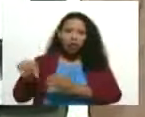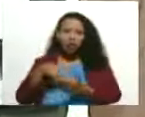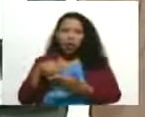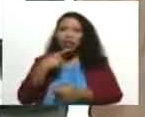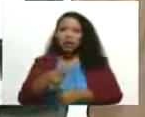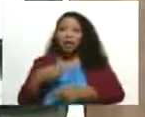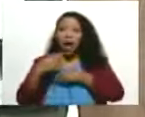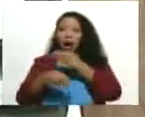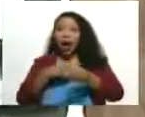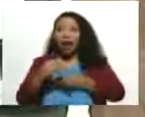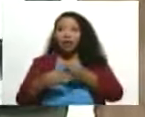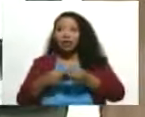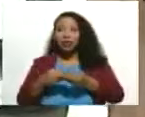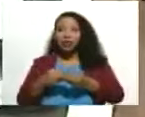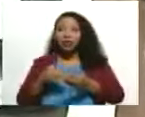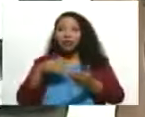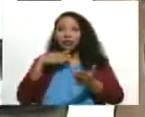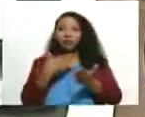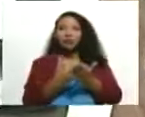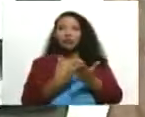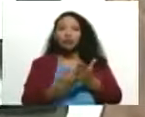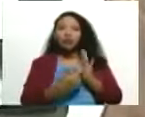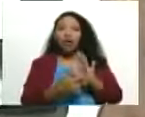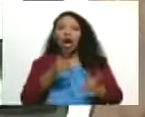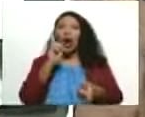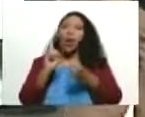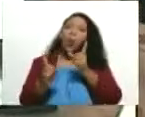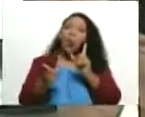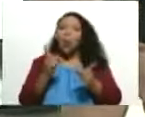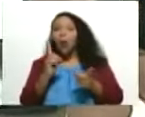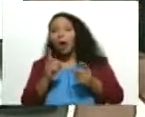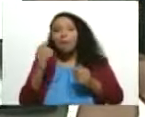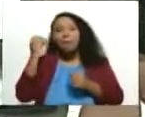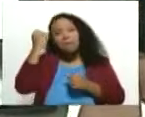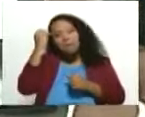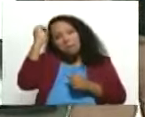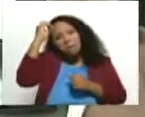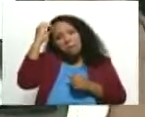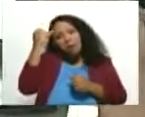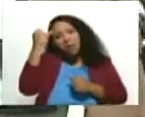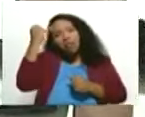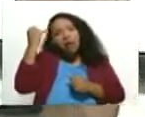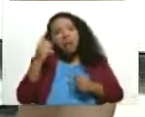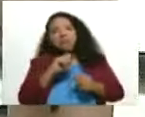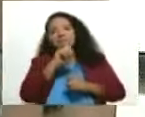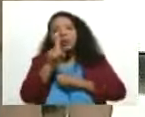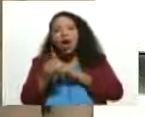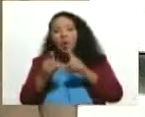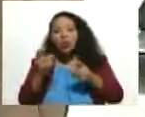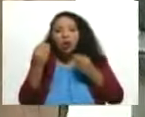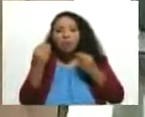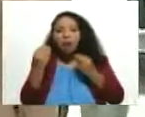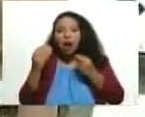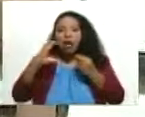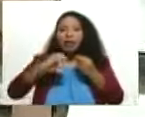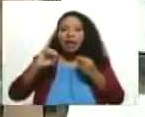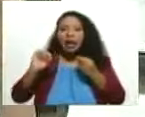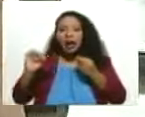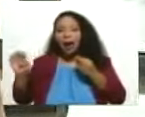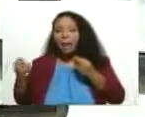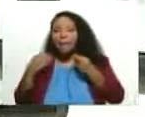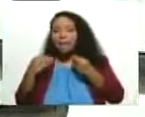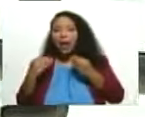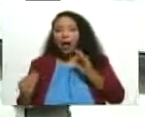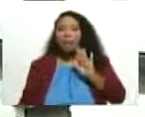dicho que ha presentado algunas posibles preguntas a la directiva del Poder Electoral del Consejo Nacional Electoral para